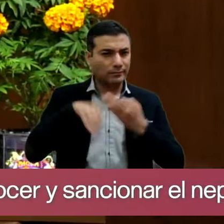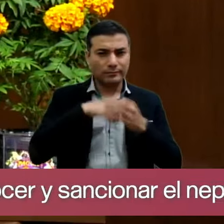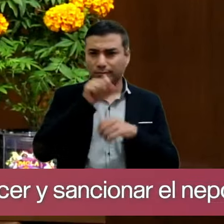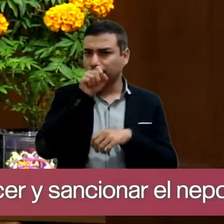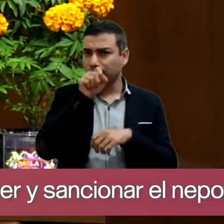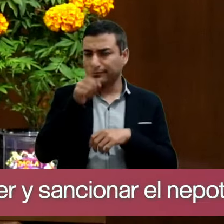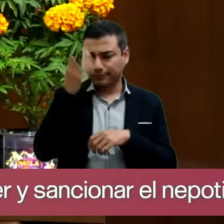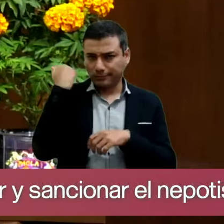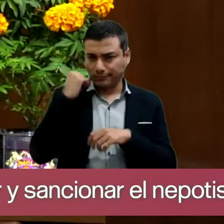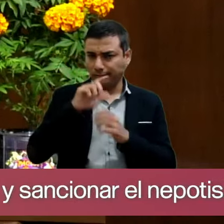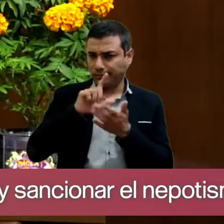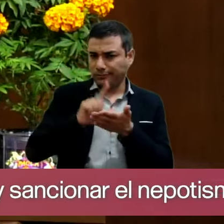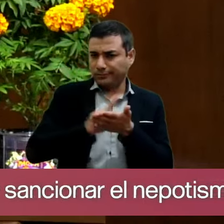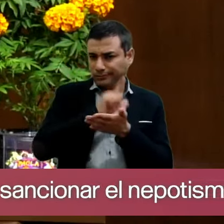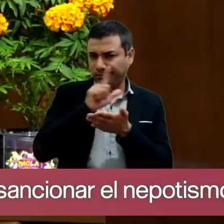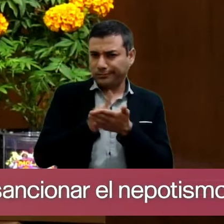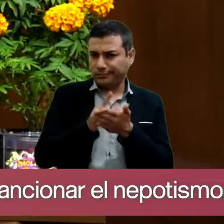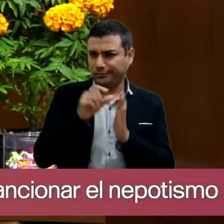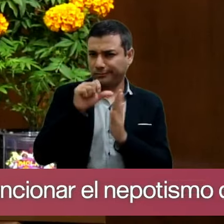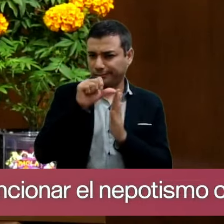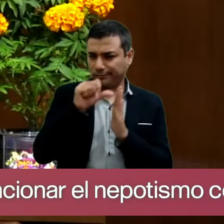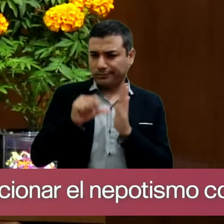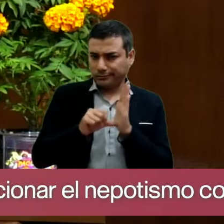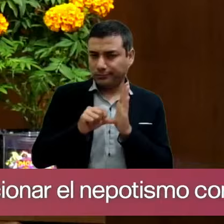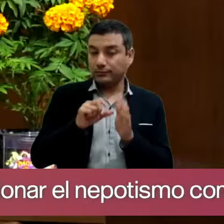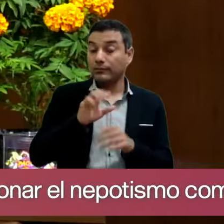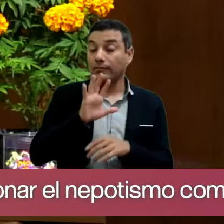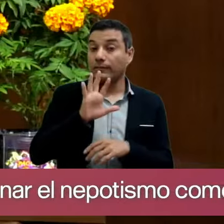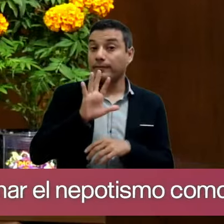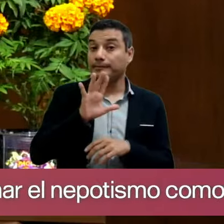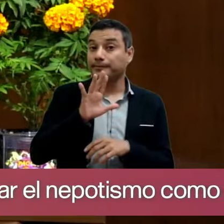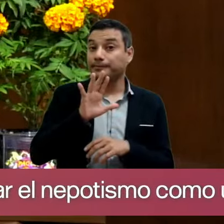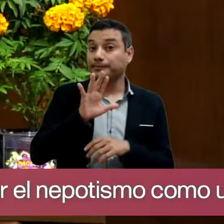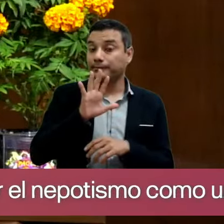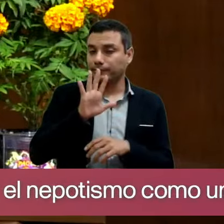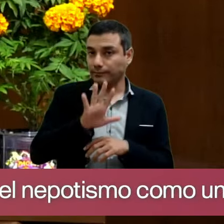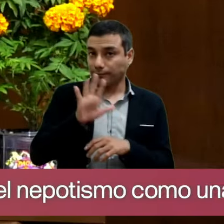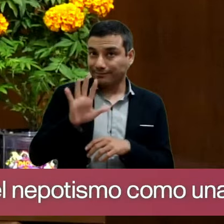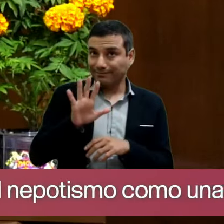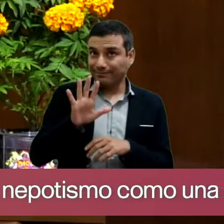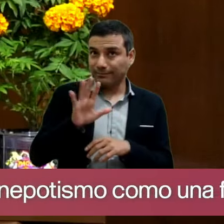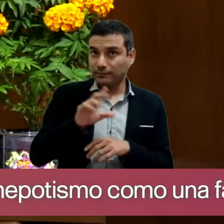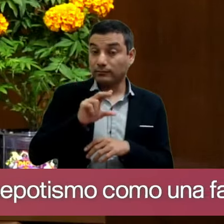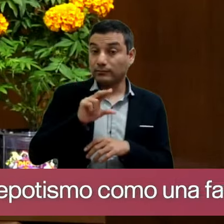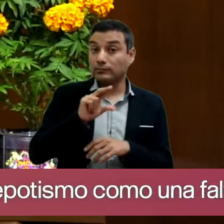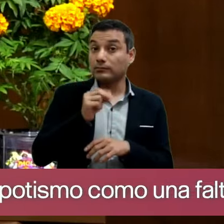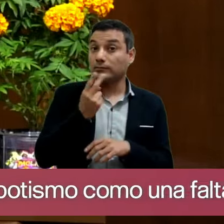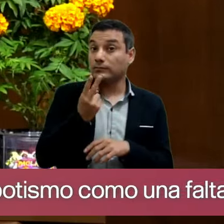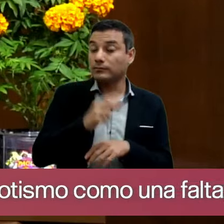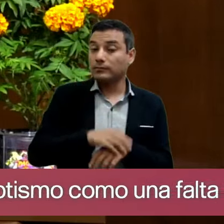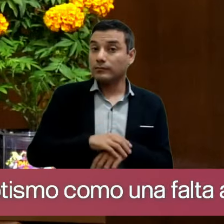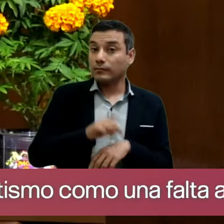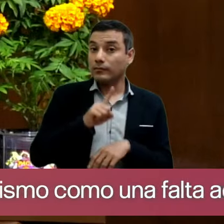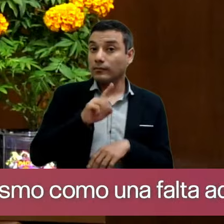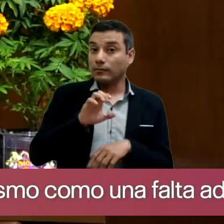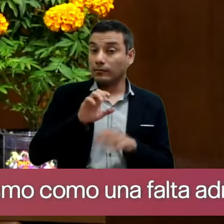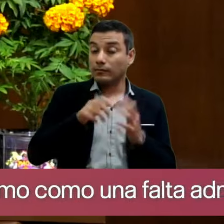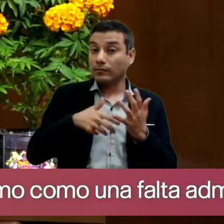las reformas a los artículos 55, 82,